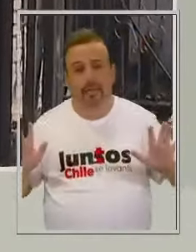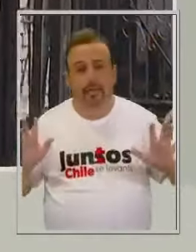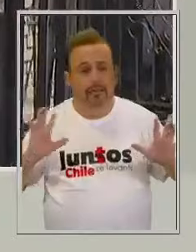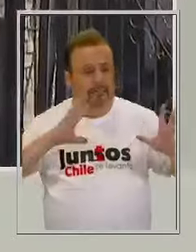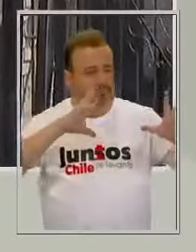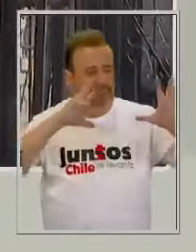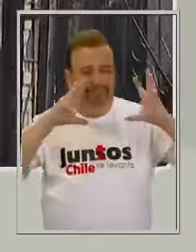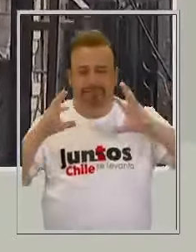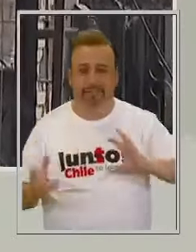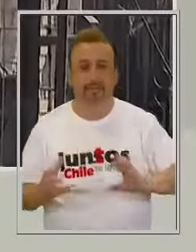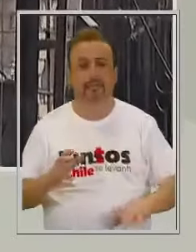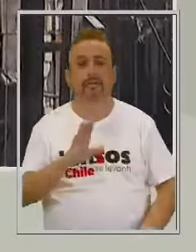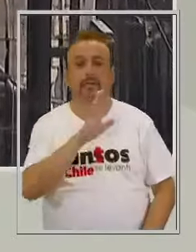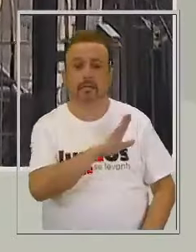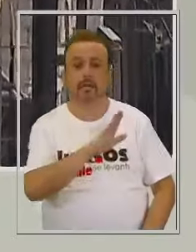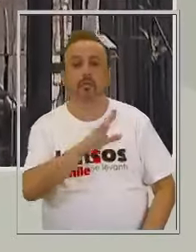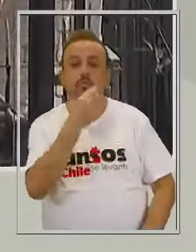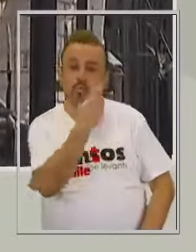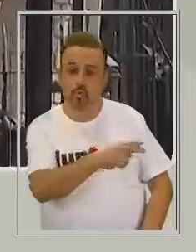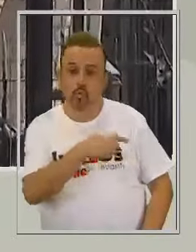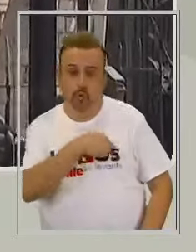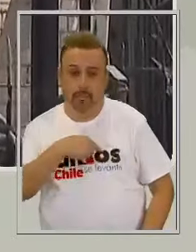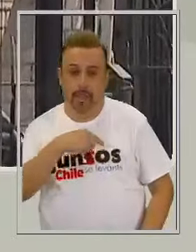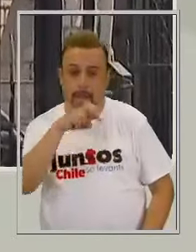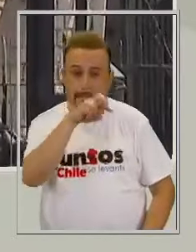colapsó. Tu padre, Jacinto,